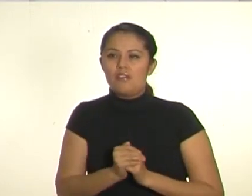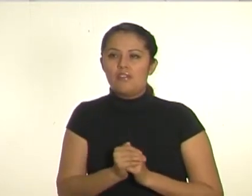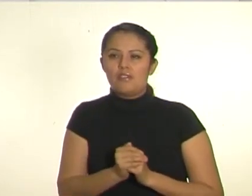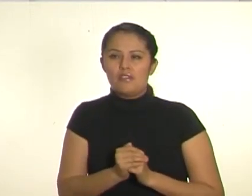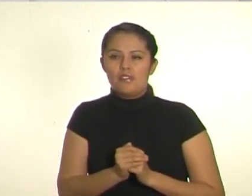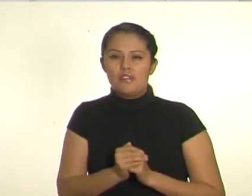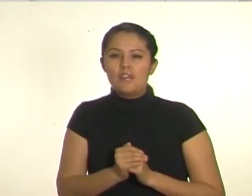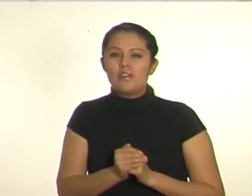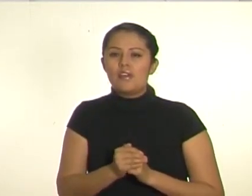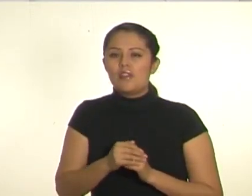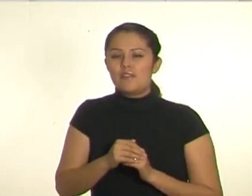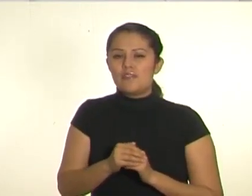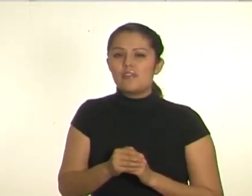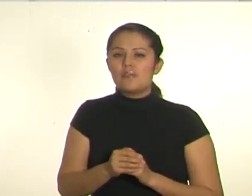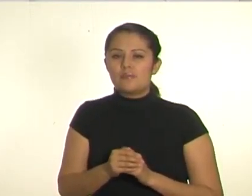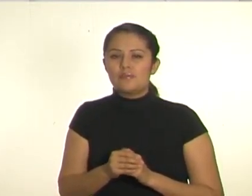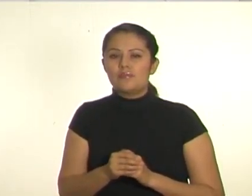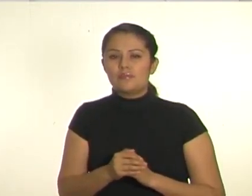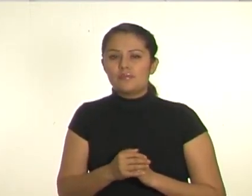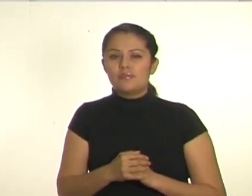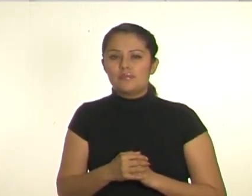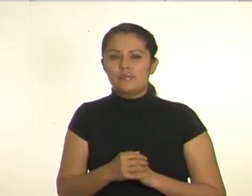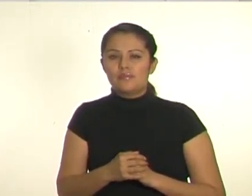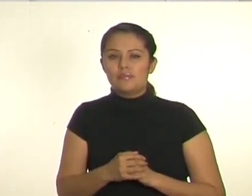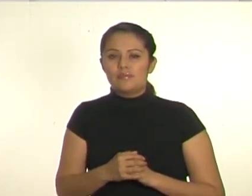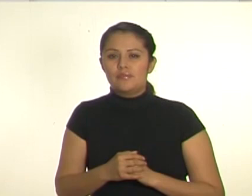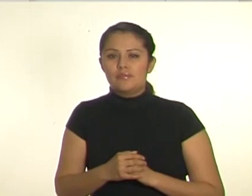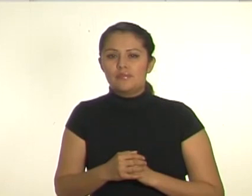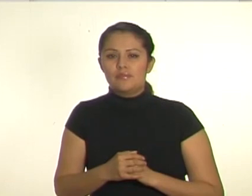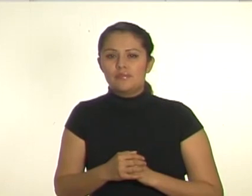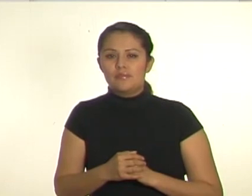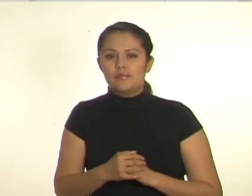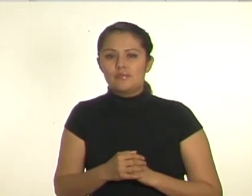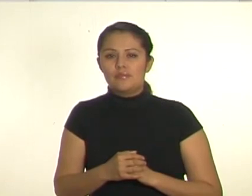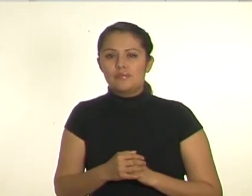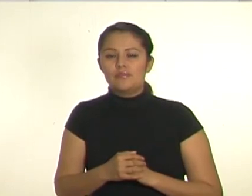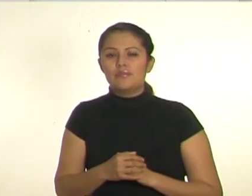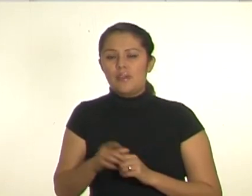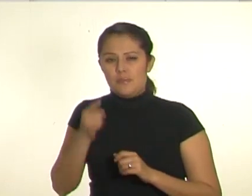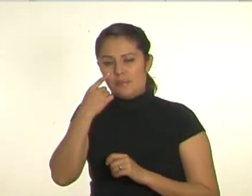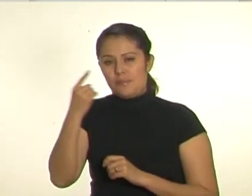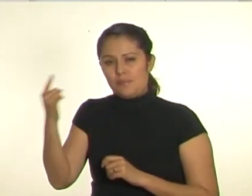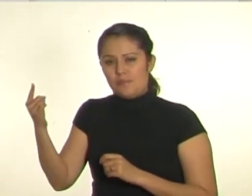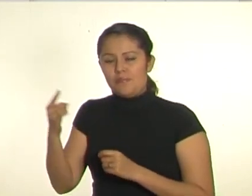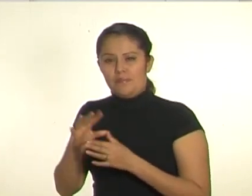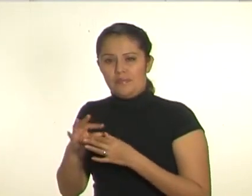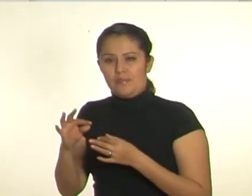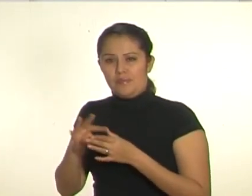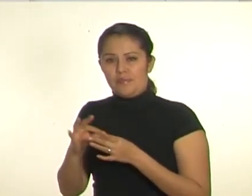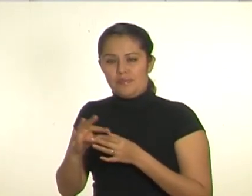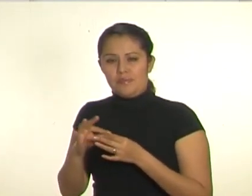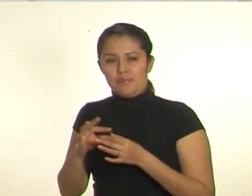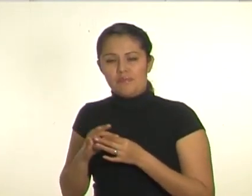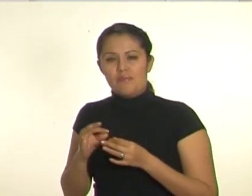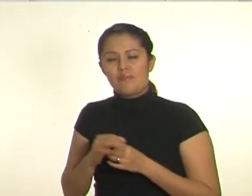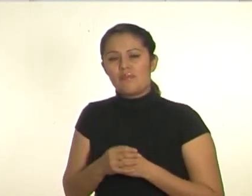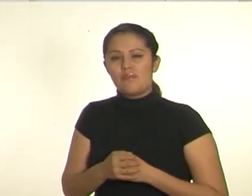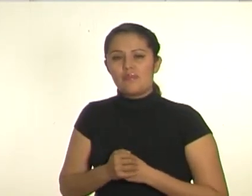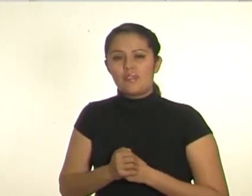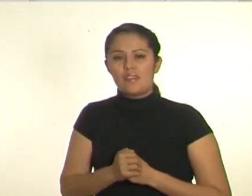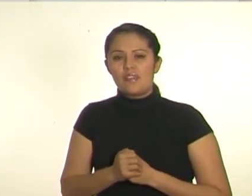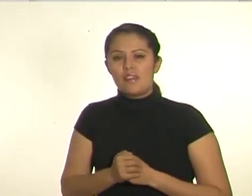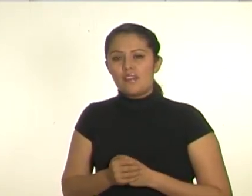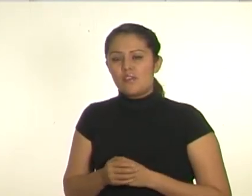de este lado las comillas latinas o españolas en el cierre. Después vamos